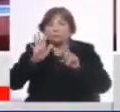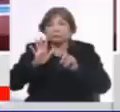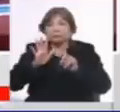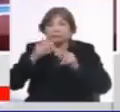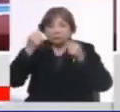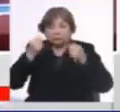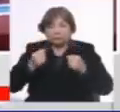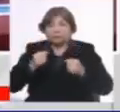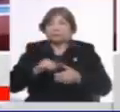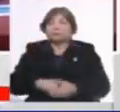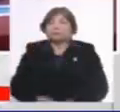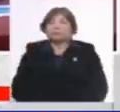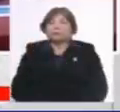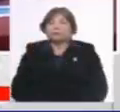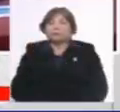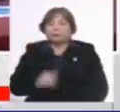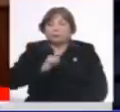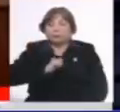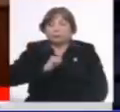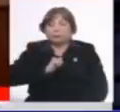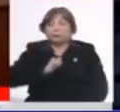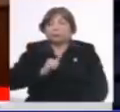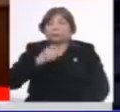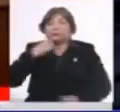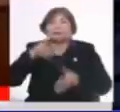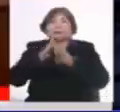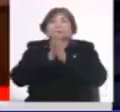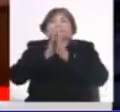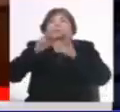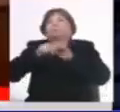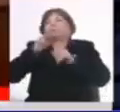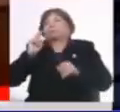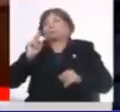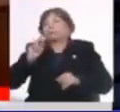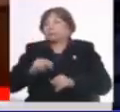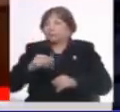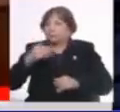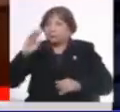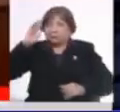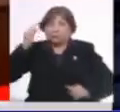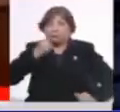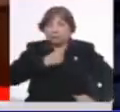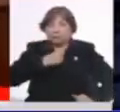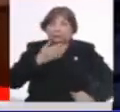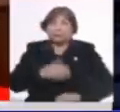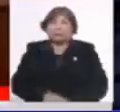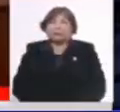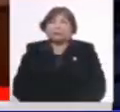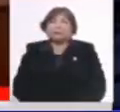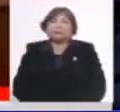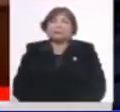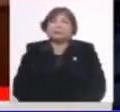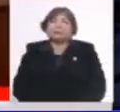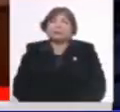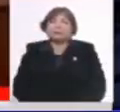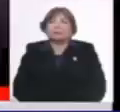la decisión propia de solicitar mi pase de retiro de la policía.